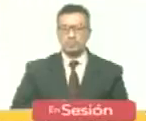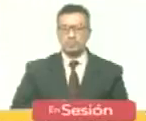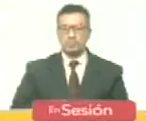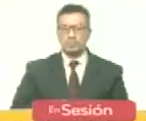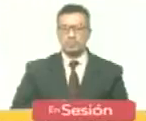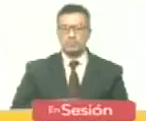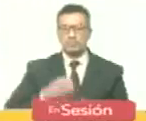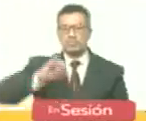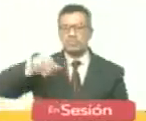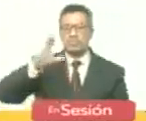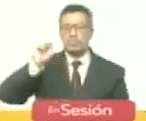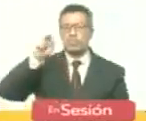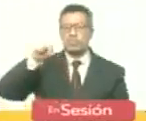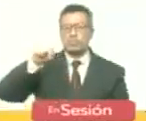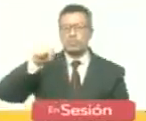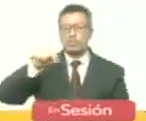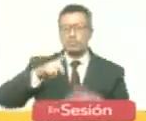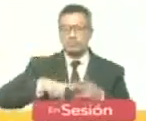Juan Carlos Monasterio,